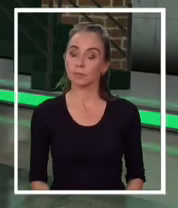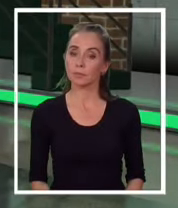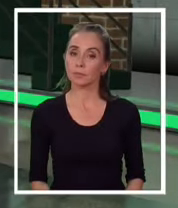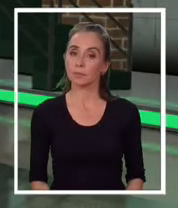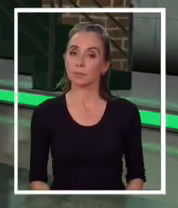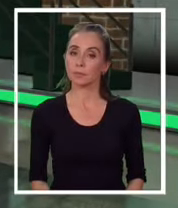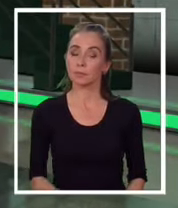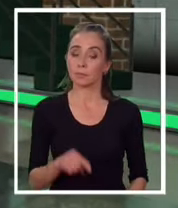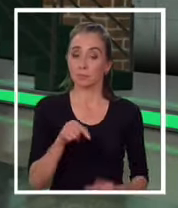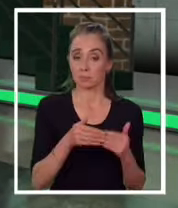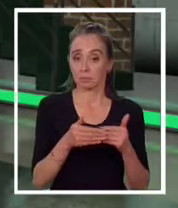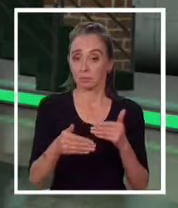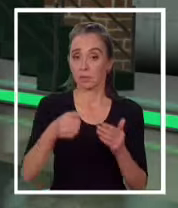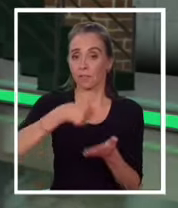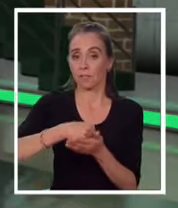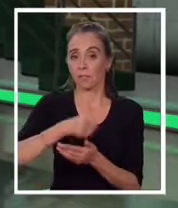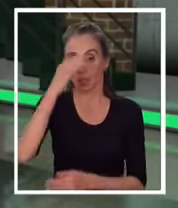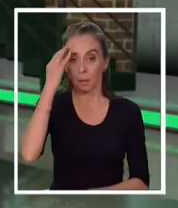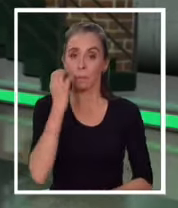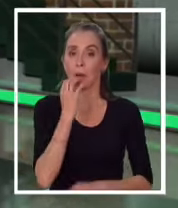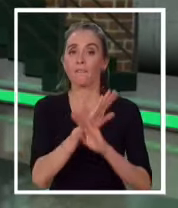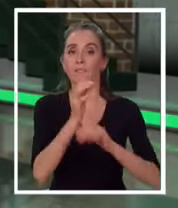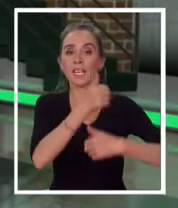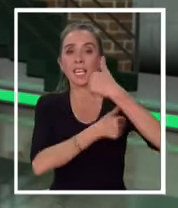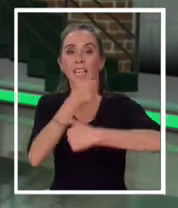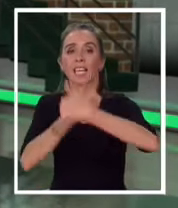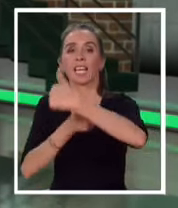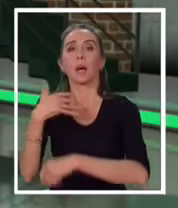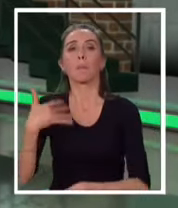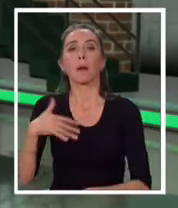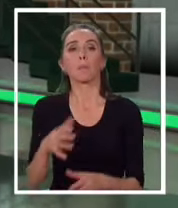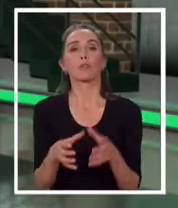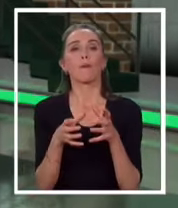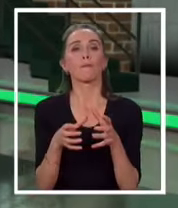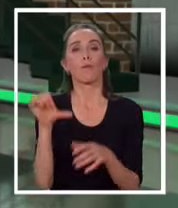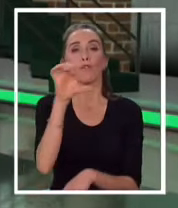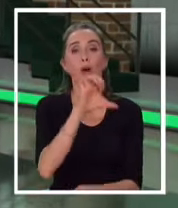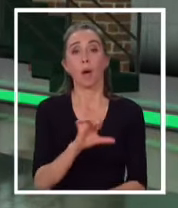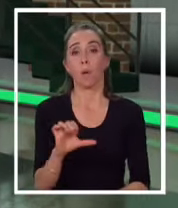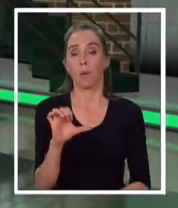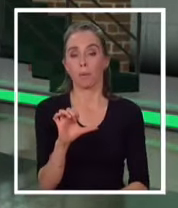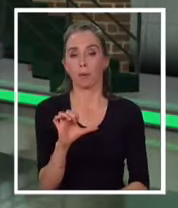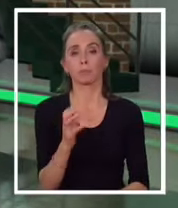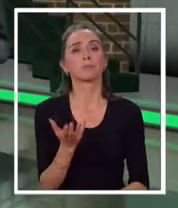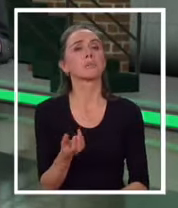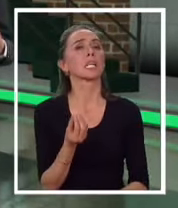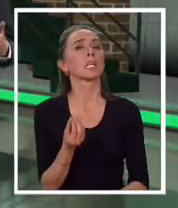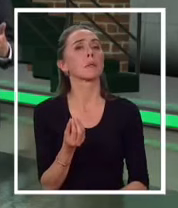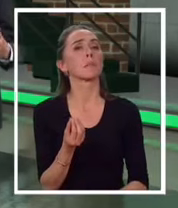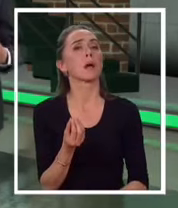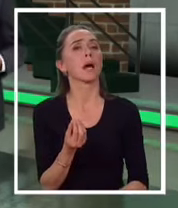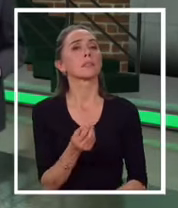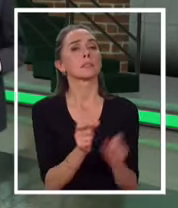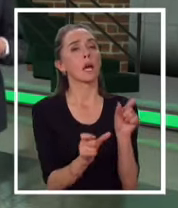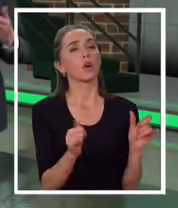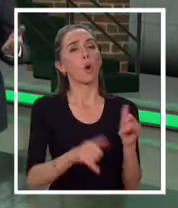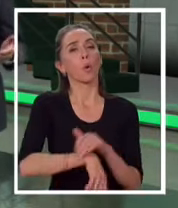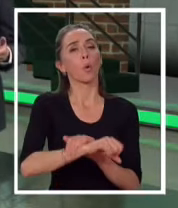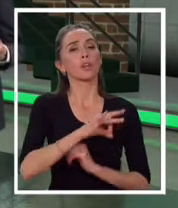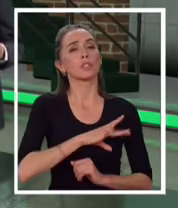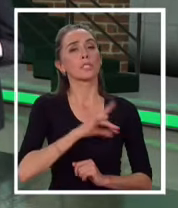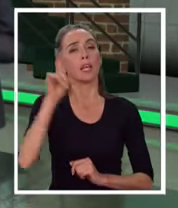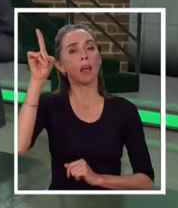De aquí a fin de mayo concluyen las ligas, las más importantes en el fútbol europeo. ¿Qué pasa con nuestros compatriotas